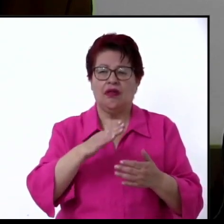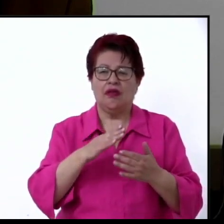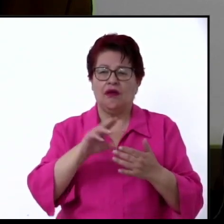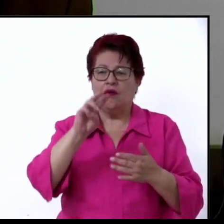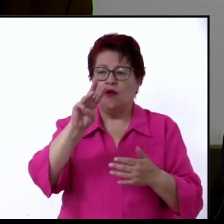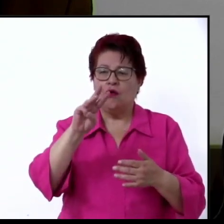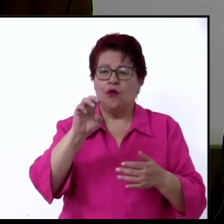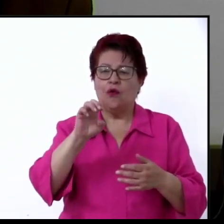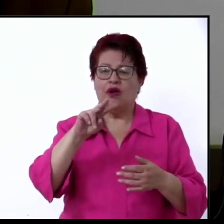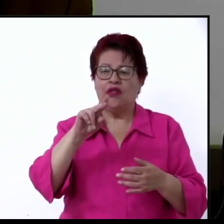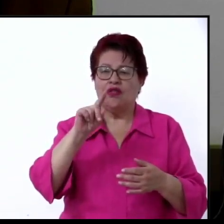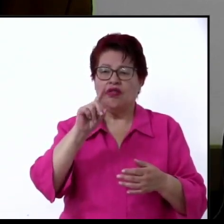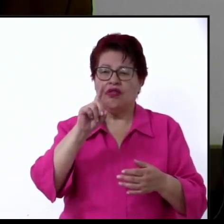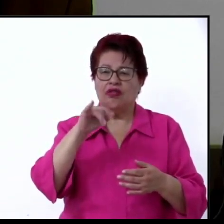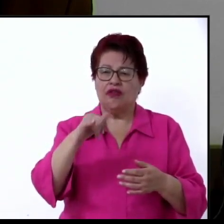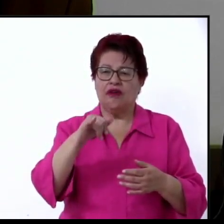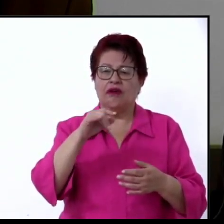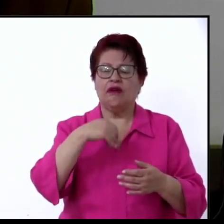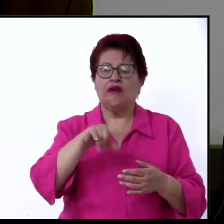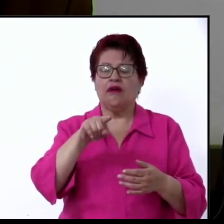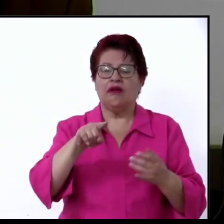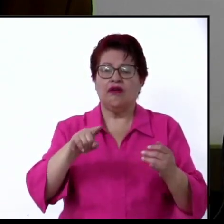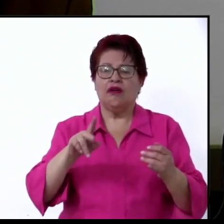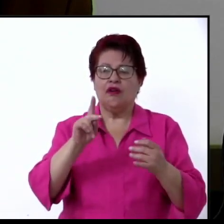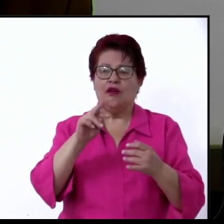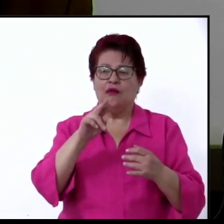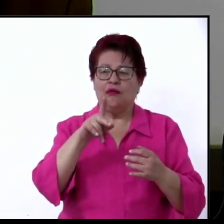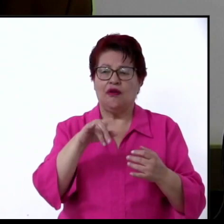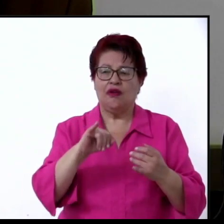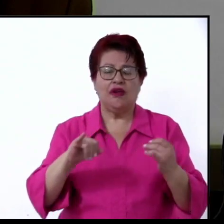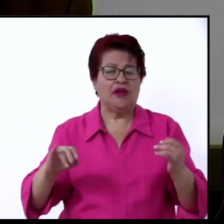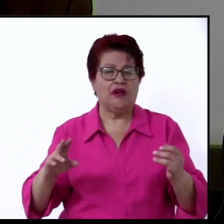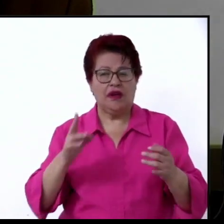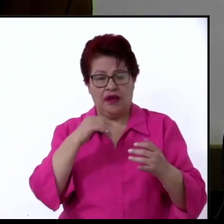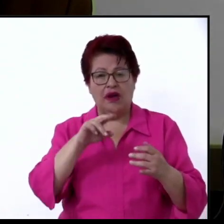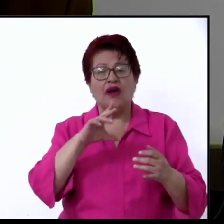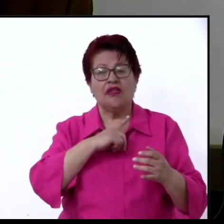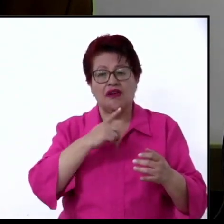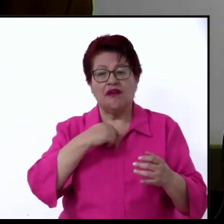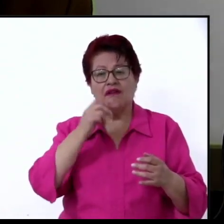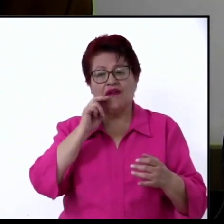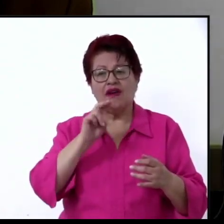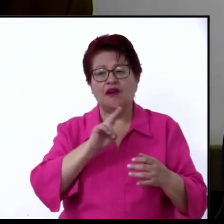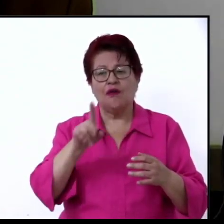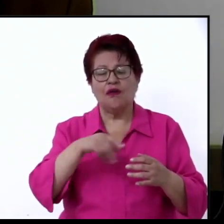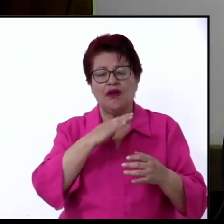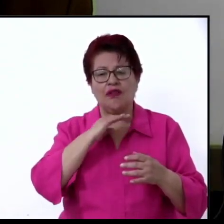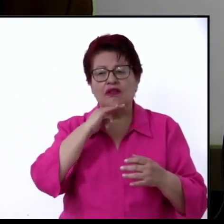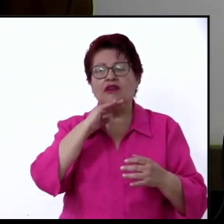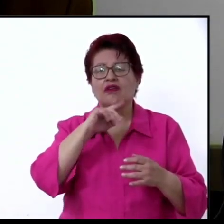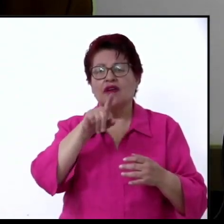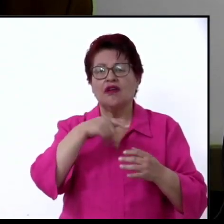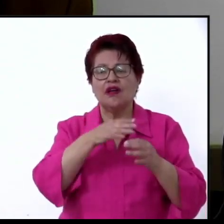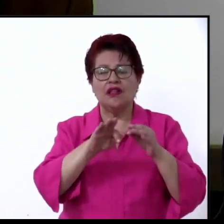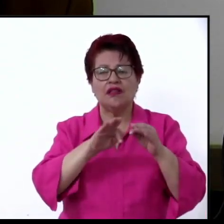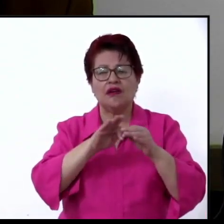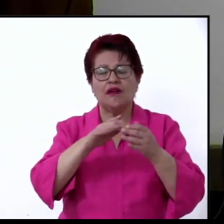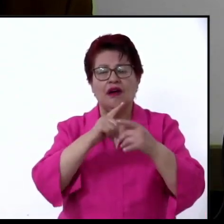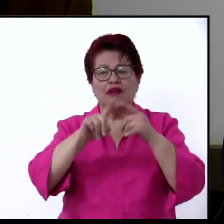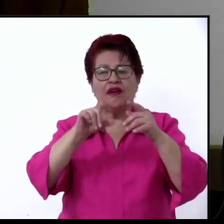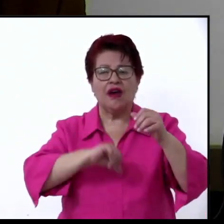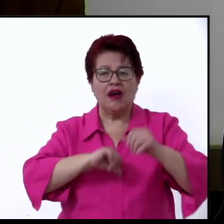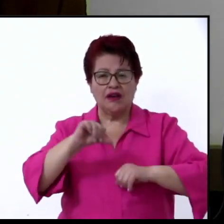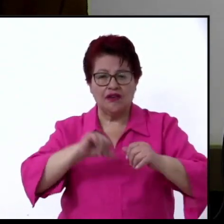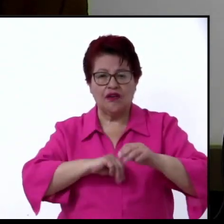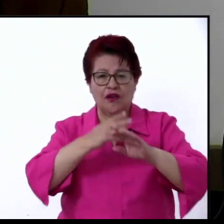Wesley Chantal del Partido Revolucionario Institucional, que también tienen que ver con la dignificación del trabajo, con acciones